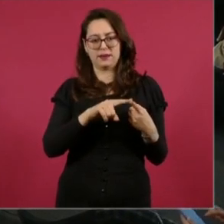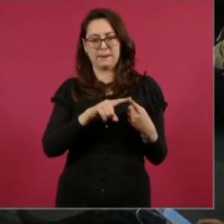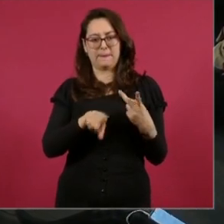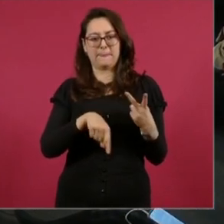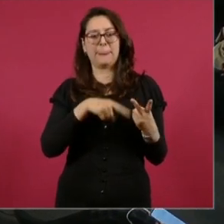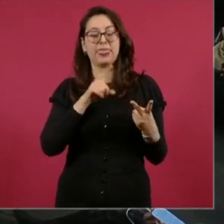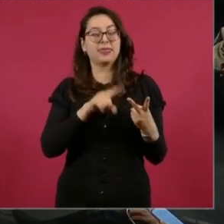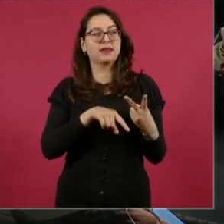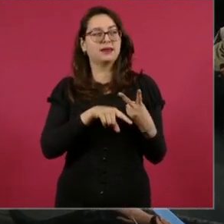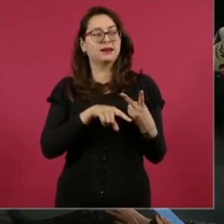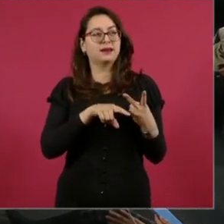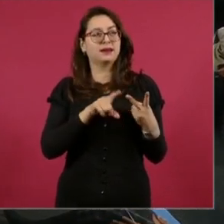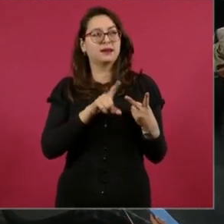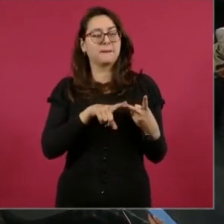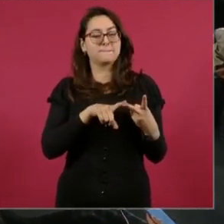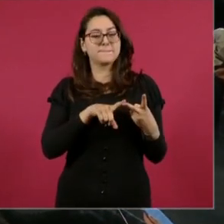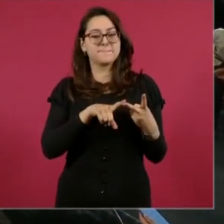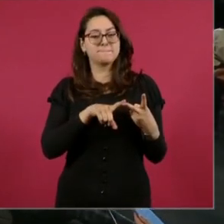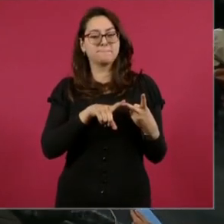Cuadri.